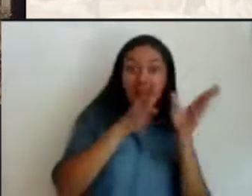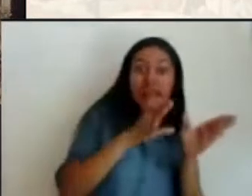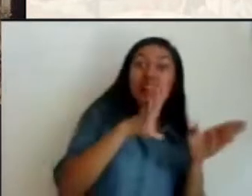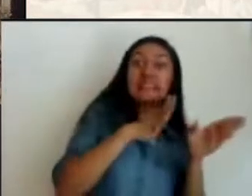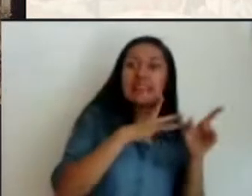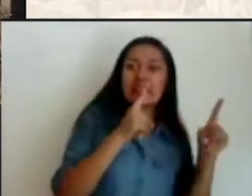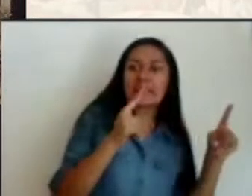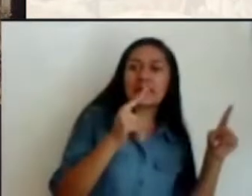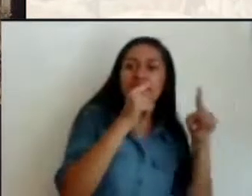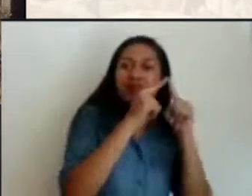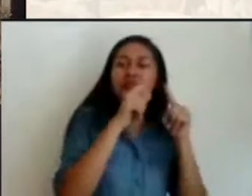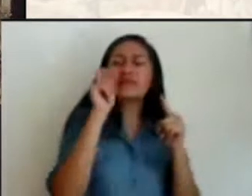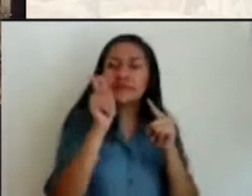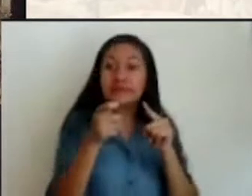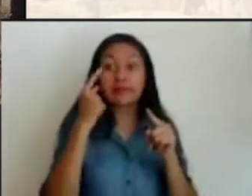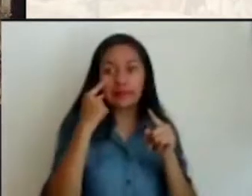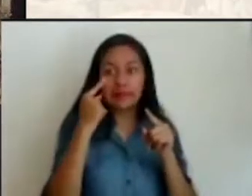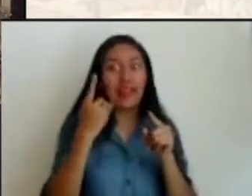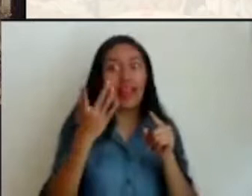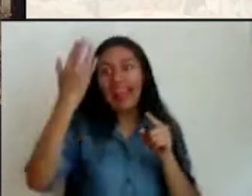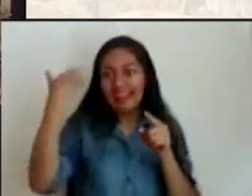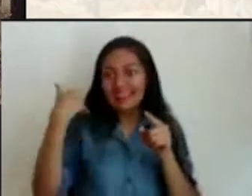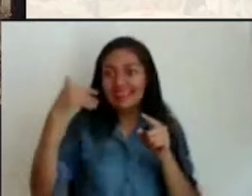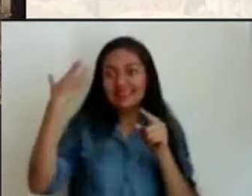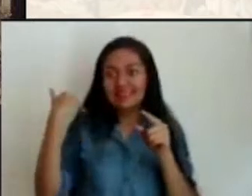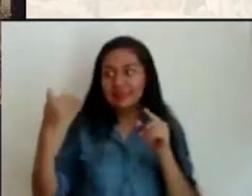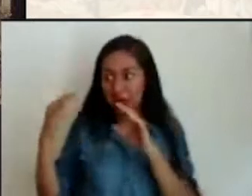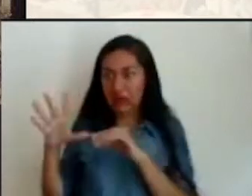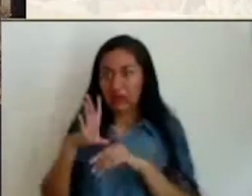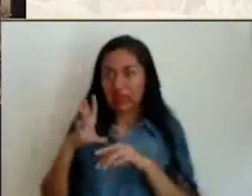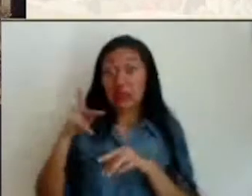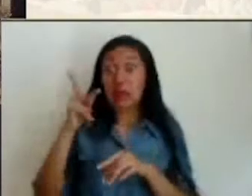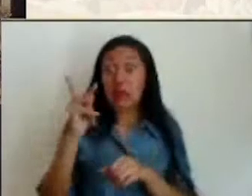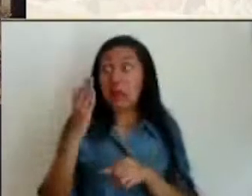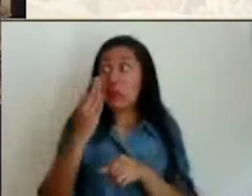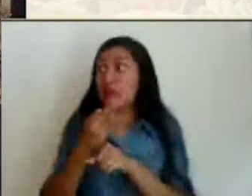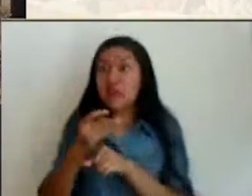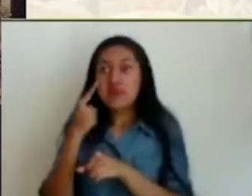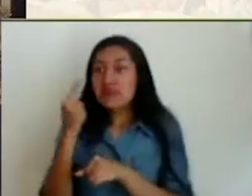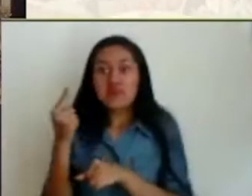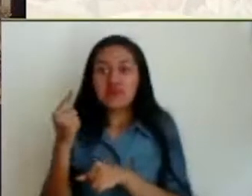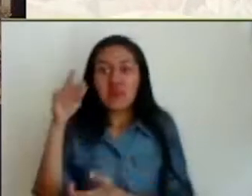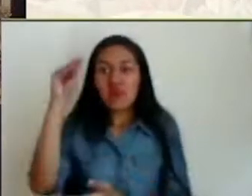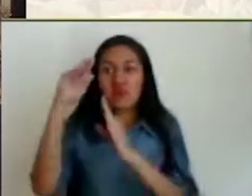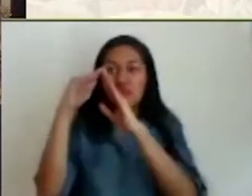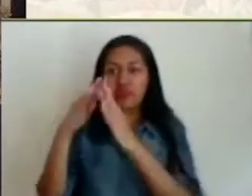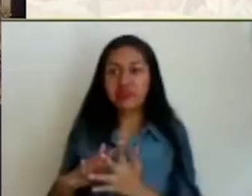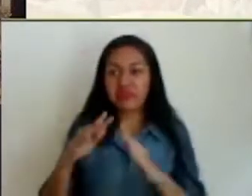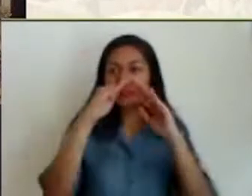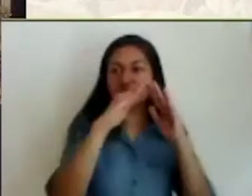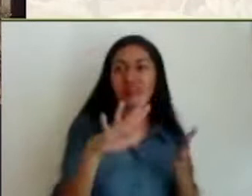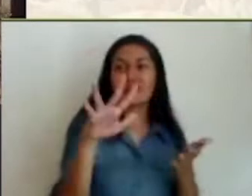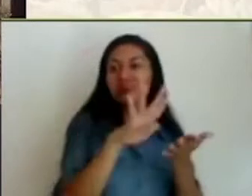ahora recientemente abandonado, recientemente destruido. È qui commemorato il felice contenimento